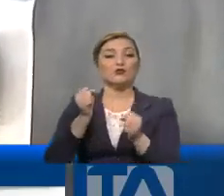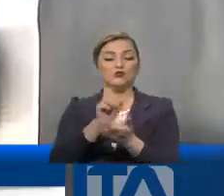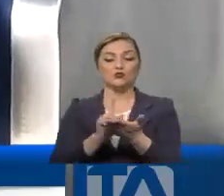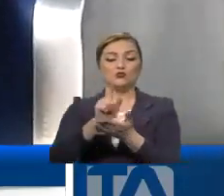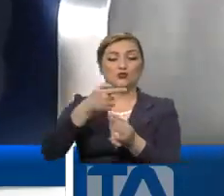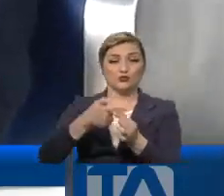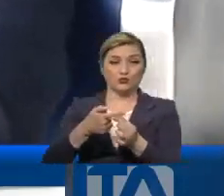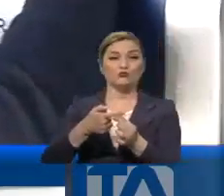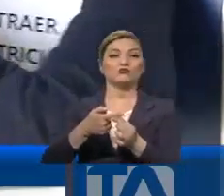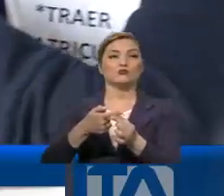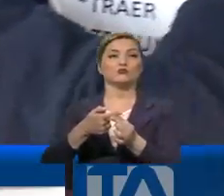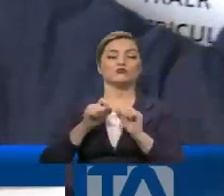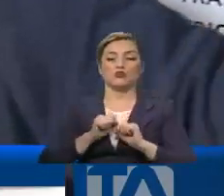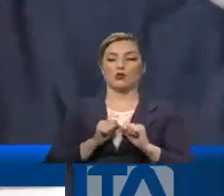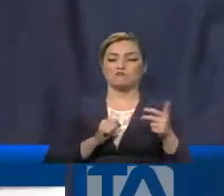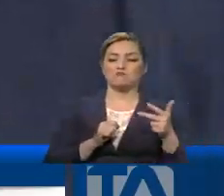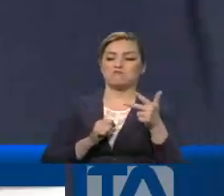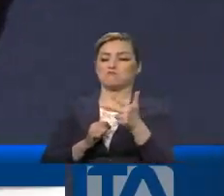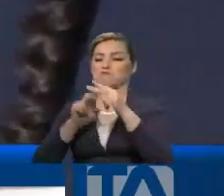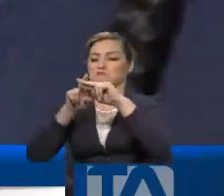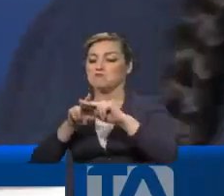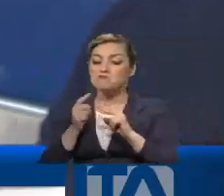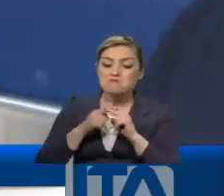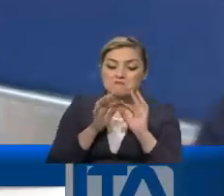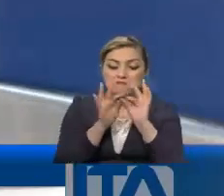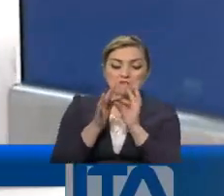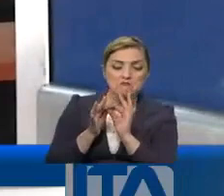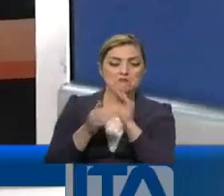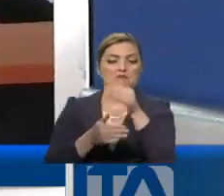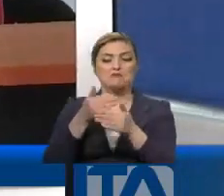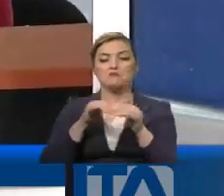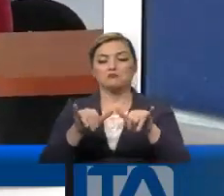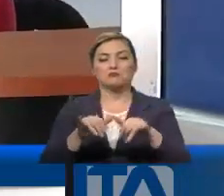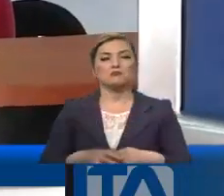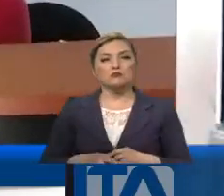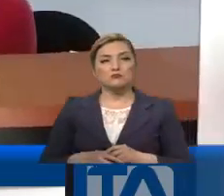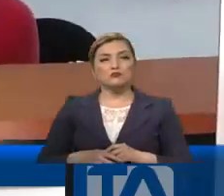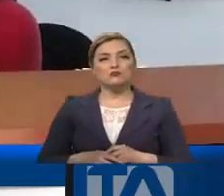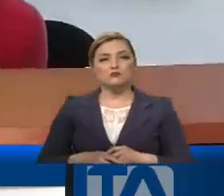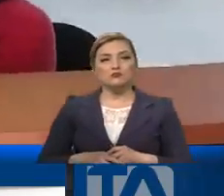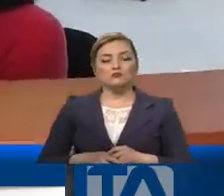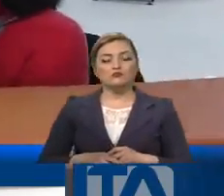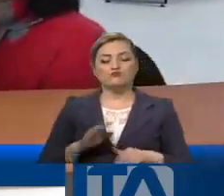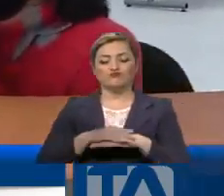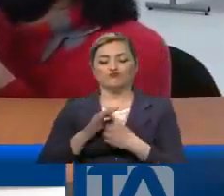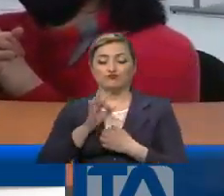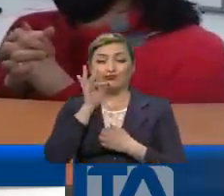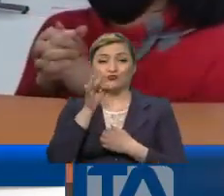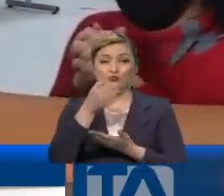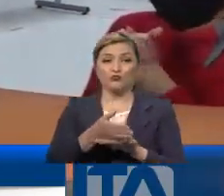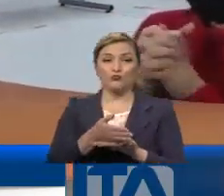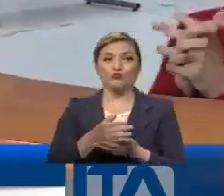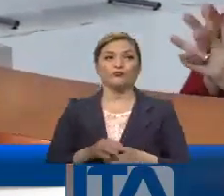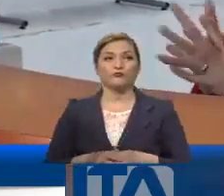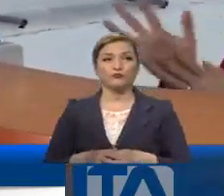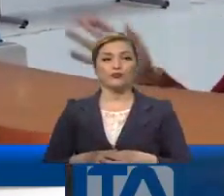Distrito Metropolitano en los cuales se va a poder retomar el proceso justamente. Recordemos que a propósito de la pandemia estuvo